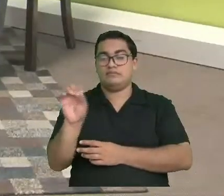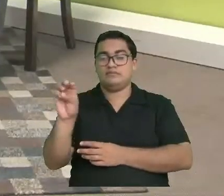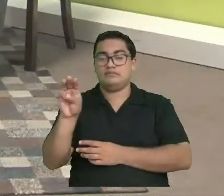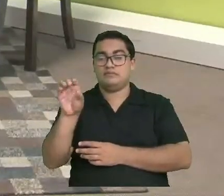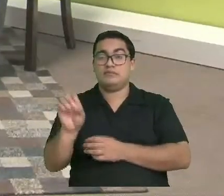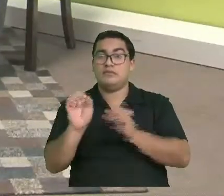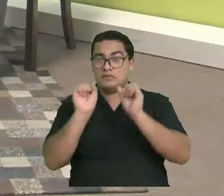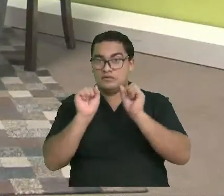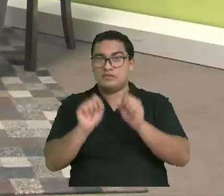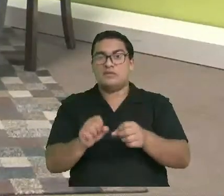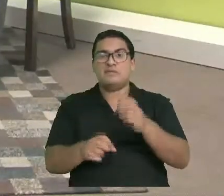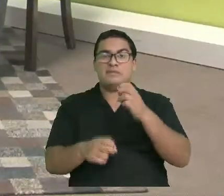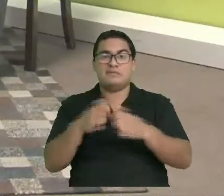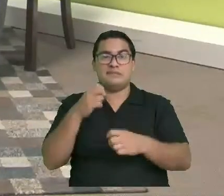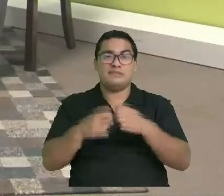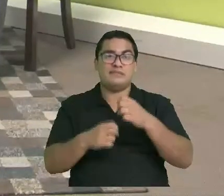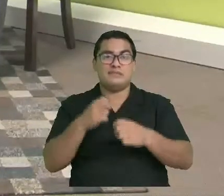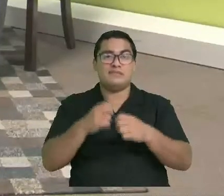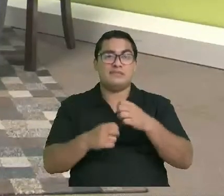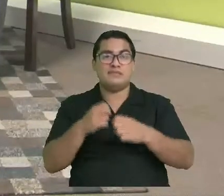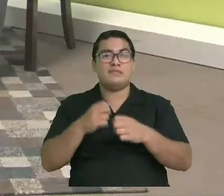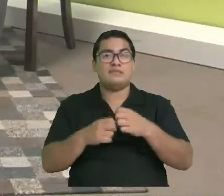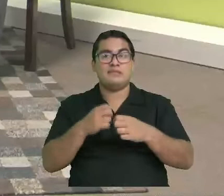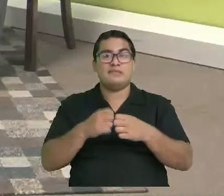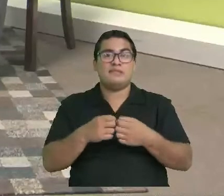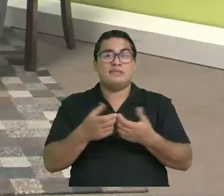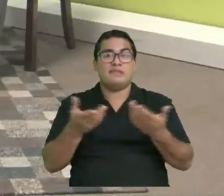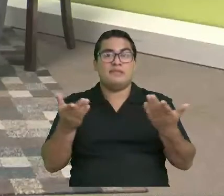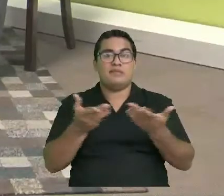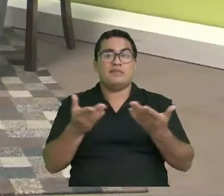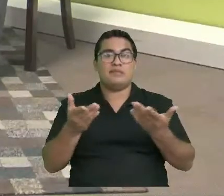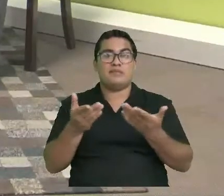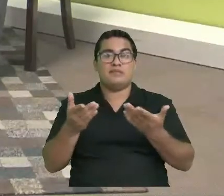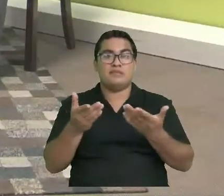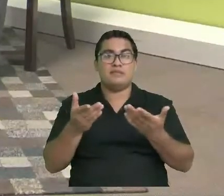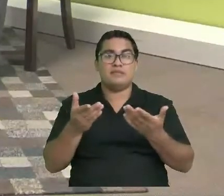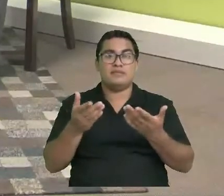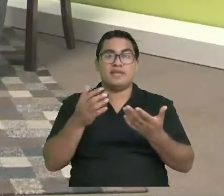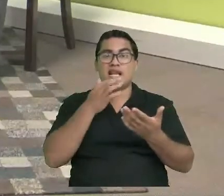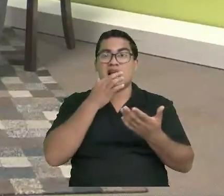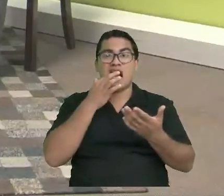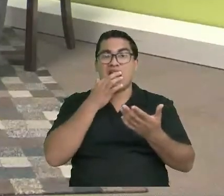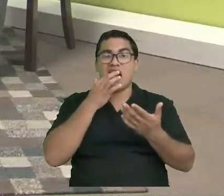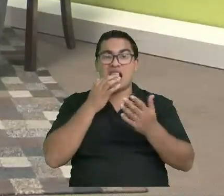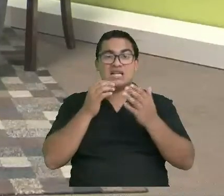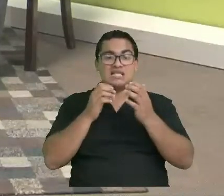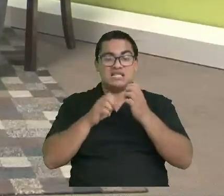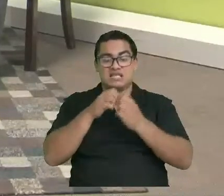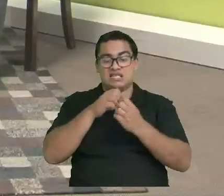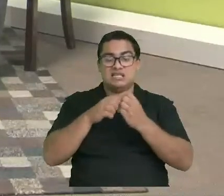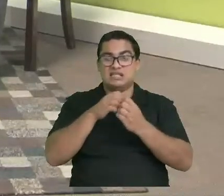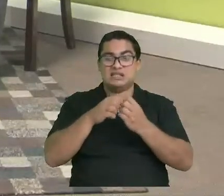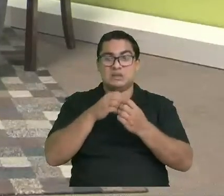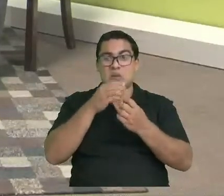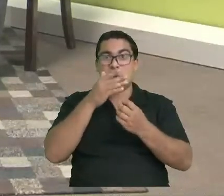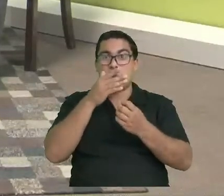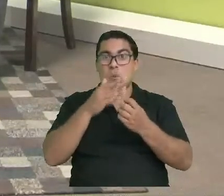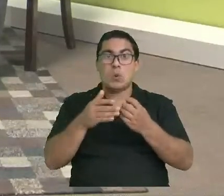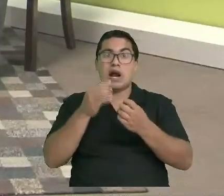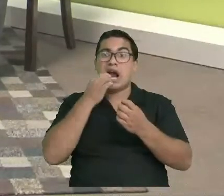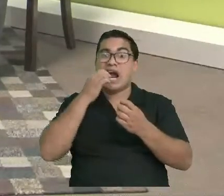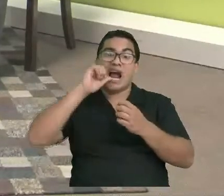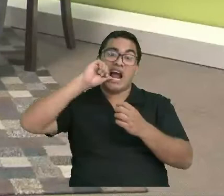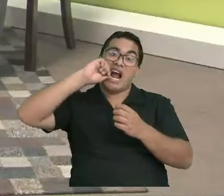pueden causar? Ya también usted lo mencionaba, que incluso llega a desgastarse el diente llegando hasta el nervio